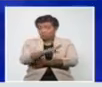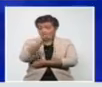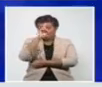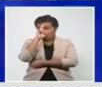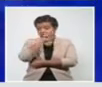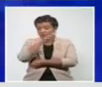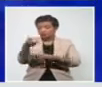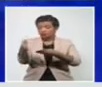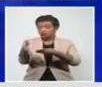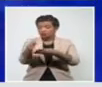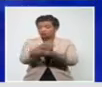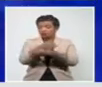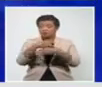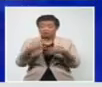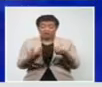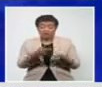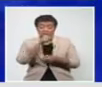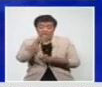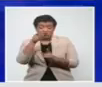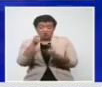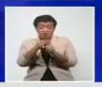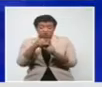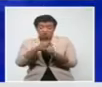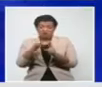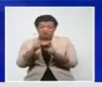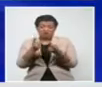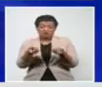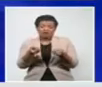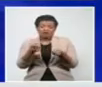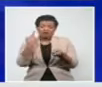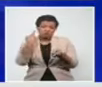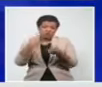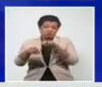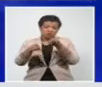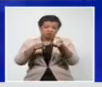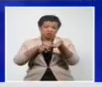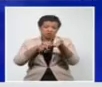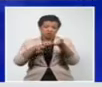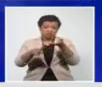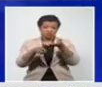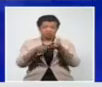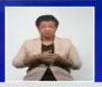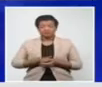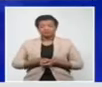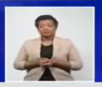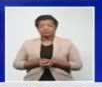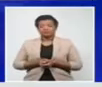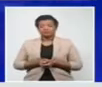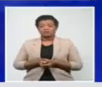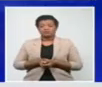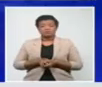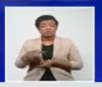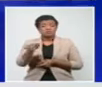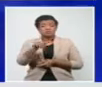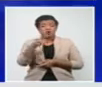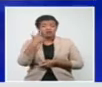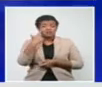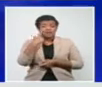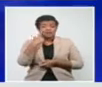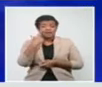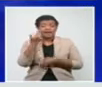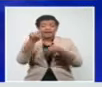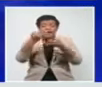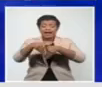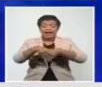de pacientes tanto positivos como sospechosos hacia la cabecera provincial. Continúa además la desinfección de las calles con